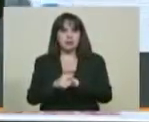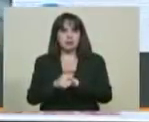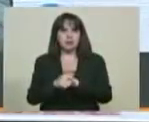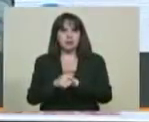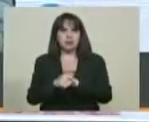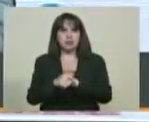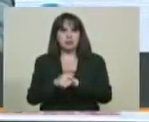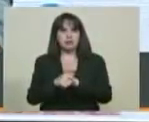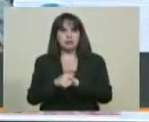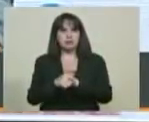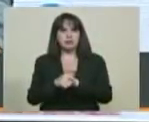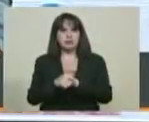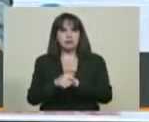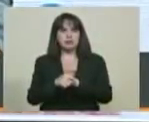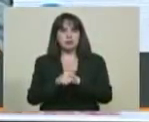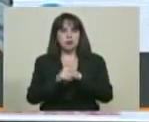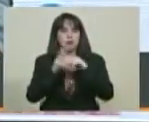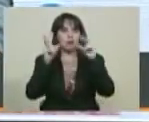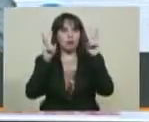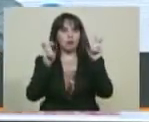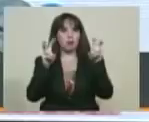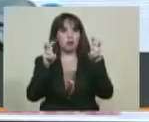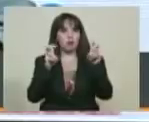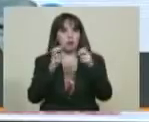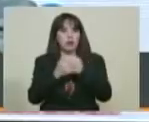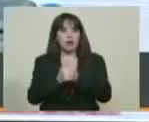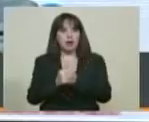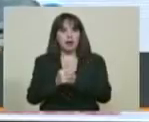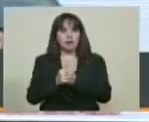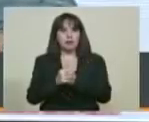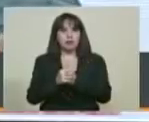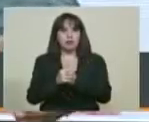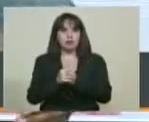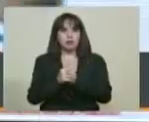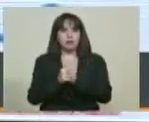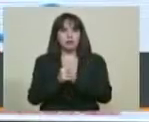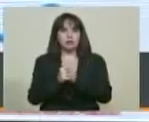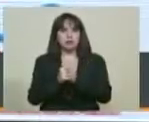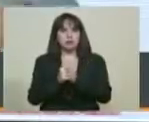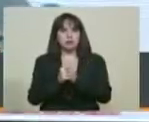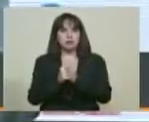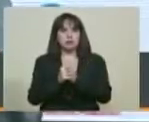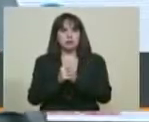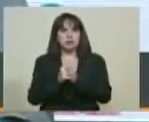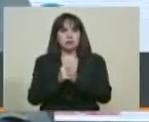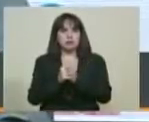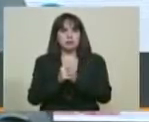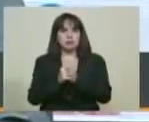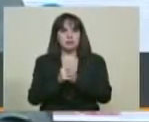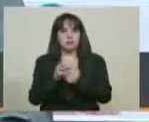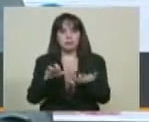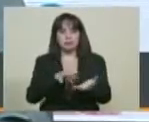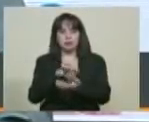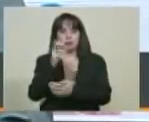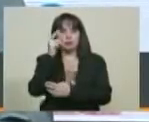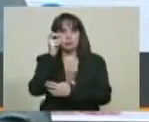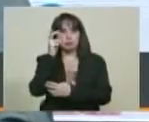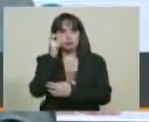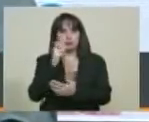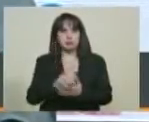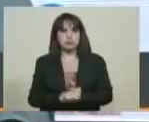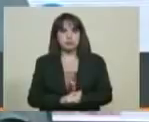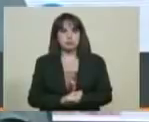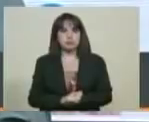movimiento renovado y nuevo, valga la expresión, forma parte de la agenda estratégica de varios